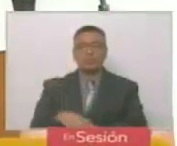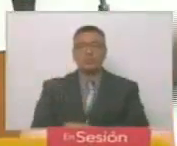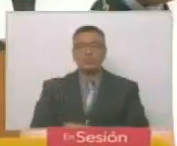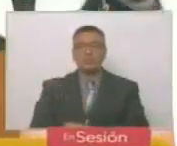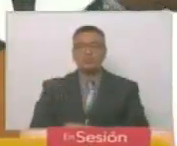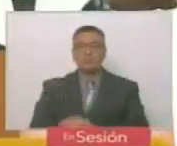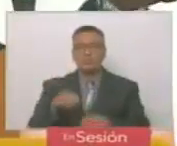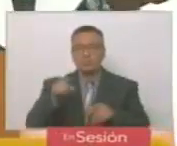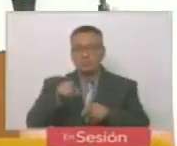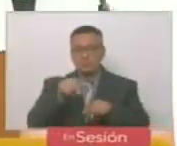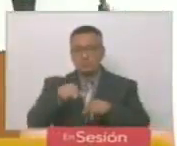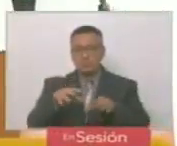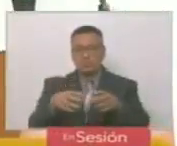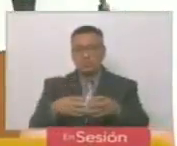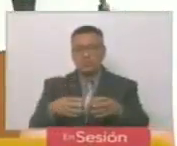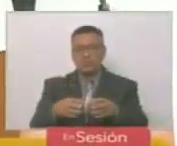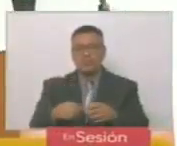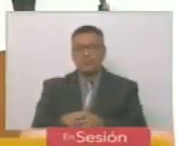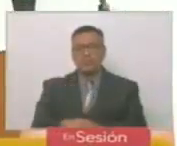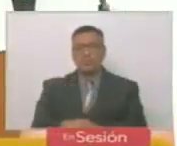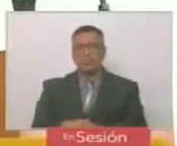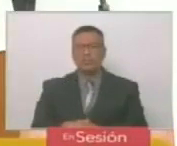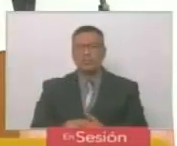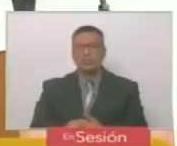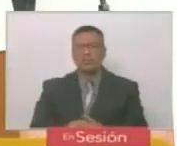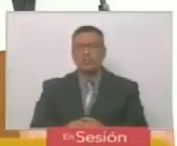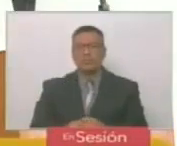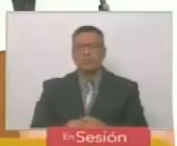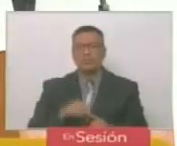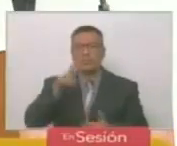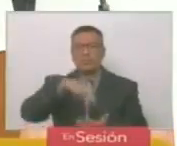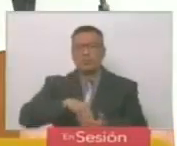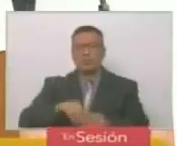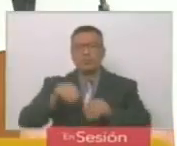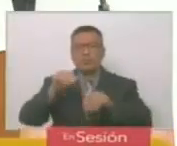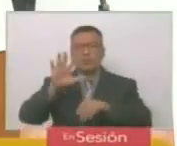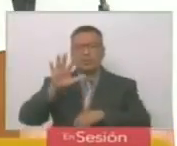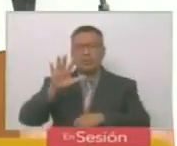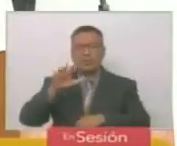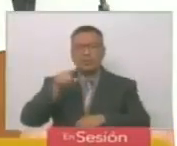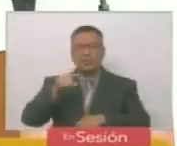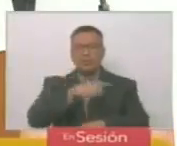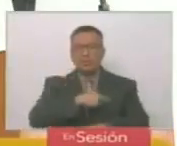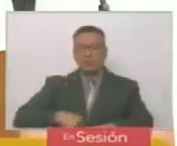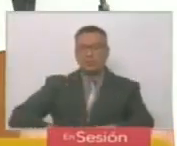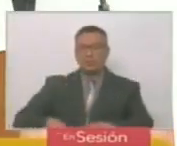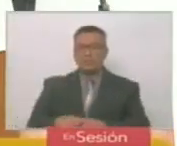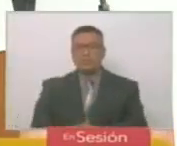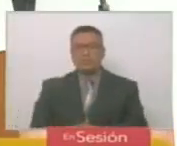en este mismo recinto, desde el año 2015, señor presidente,